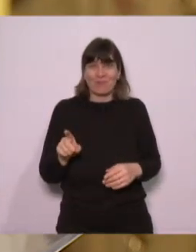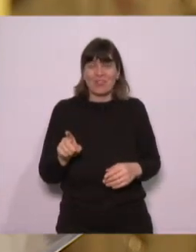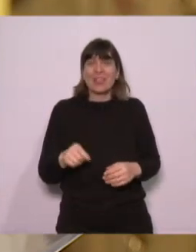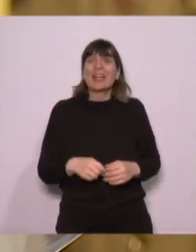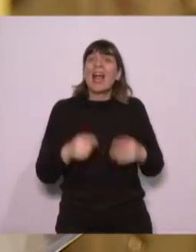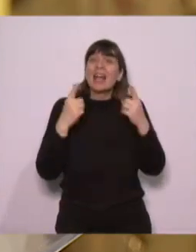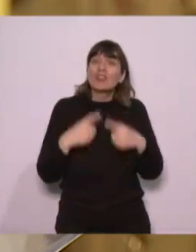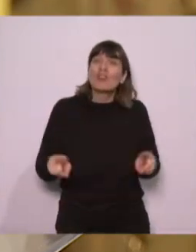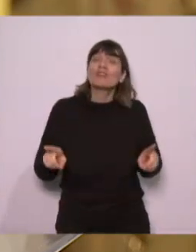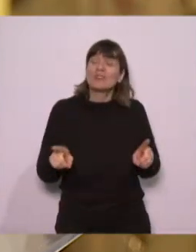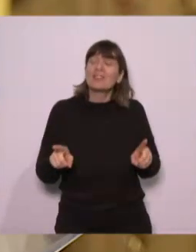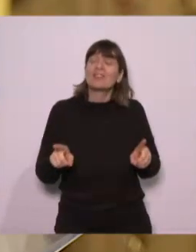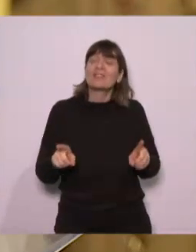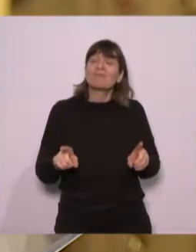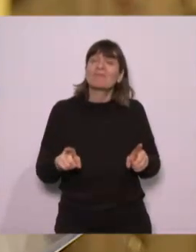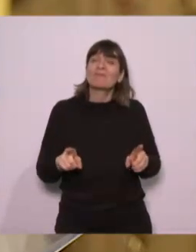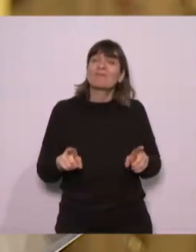y entonces nos instalamos